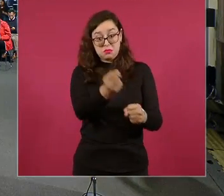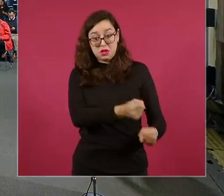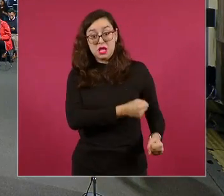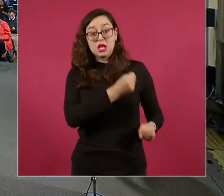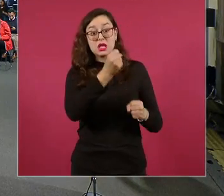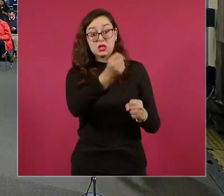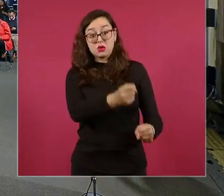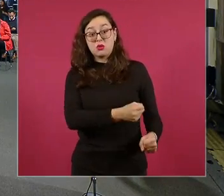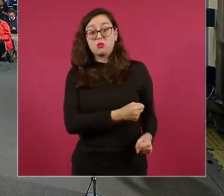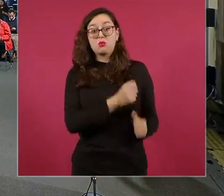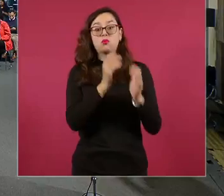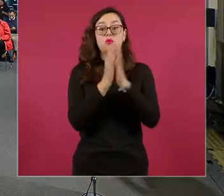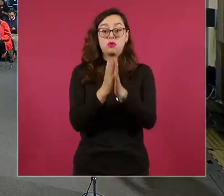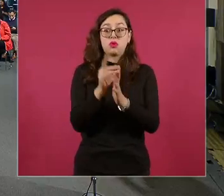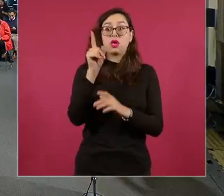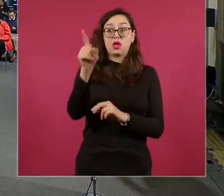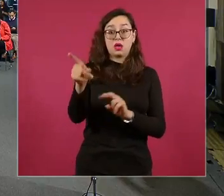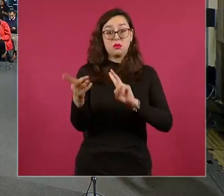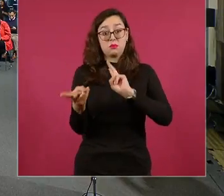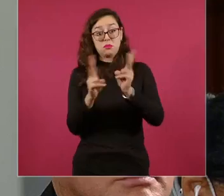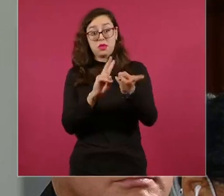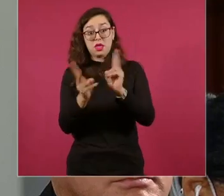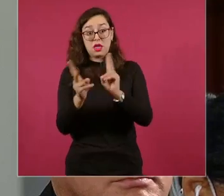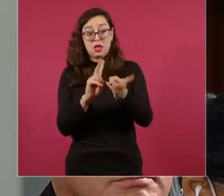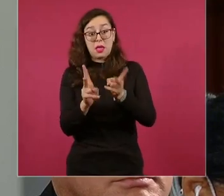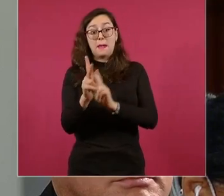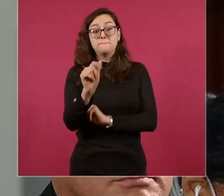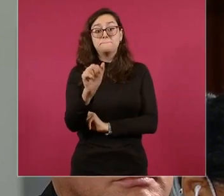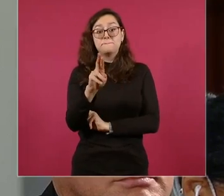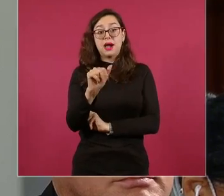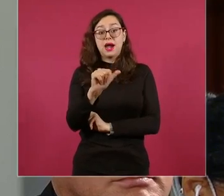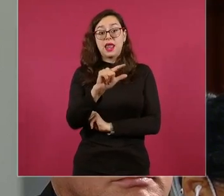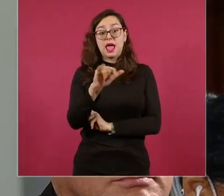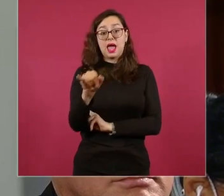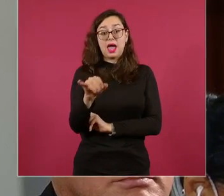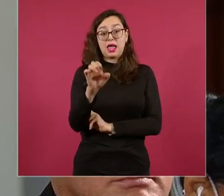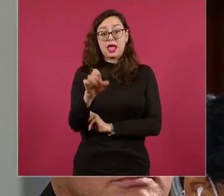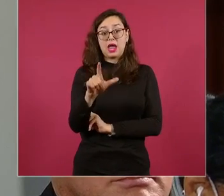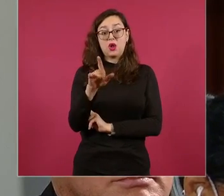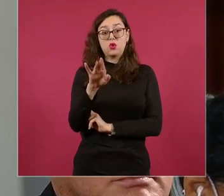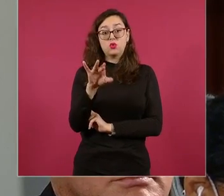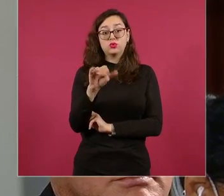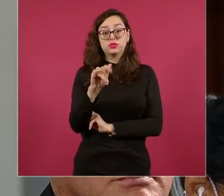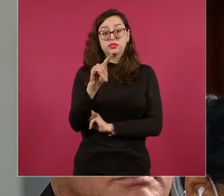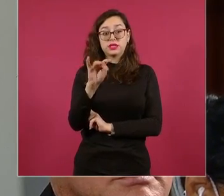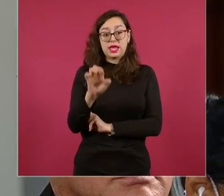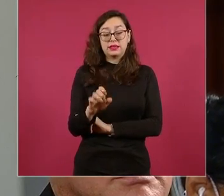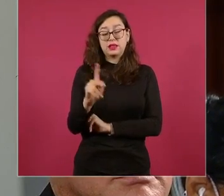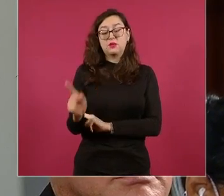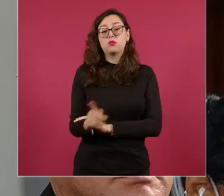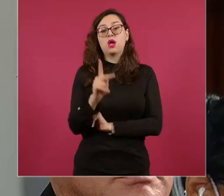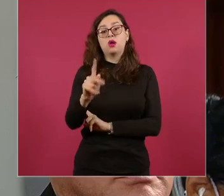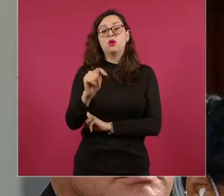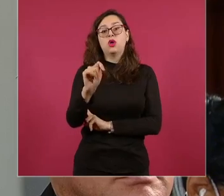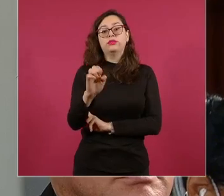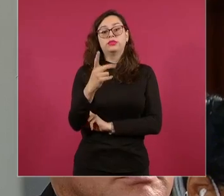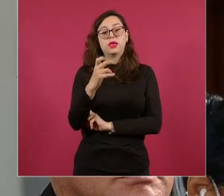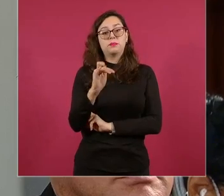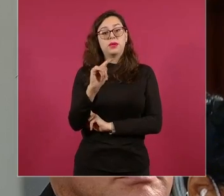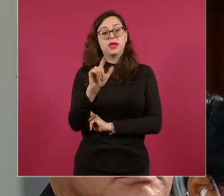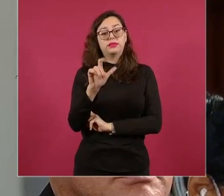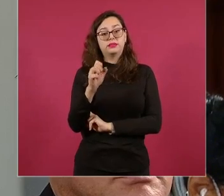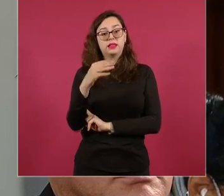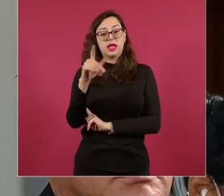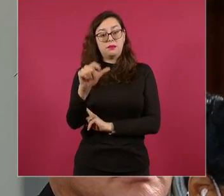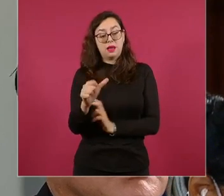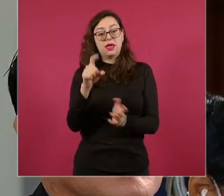atenta que los vecinos de paraje denominado Lusiatla en el pueblo de Santa Cecilia Tepetlapa en la alcaldía de